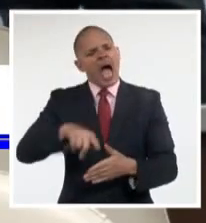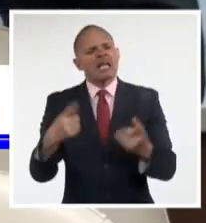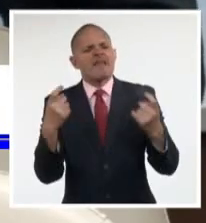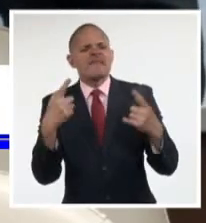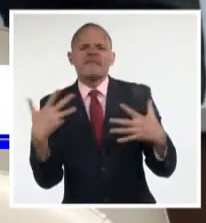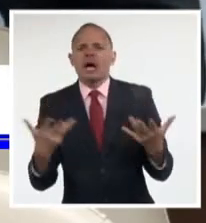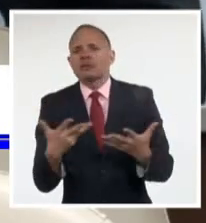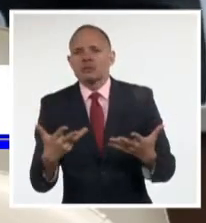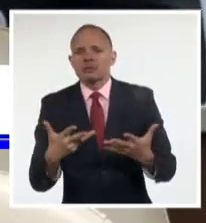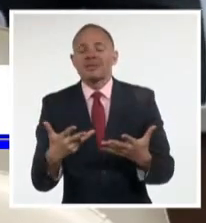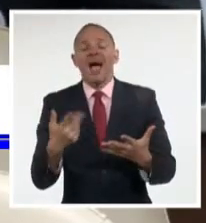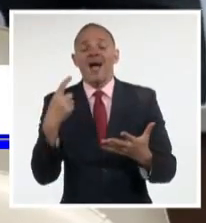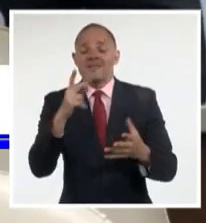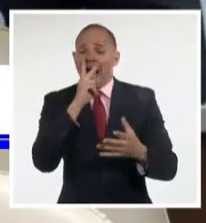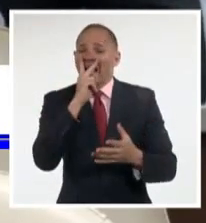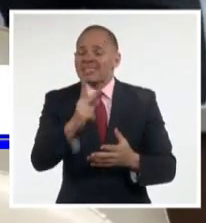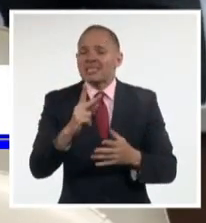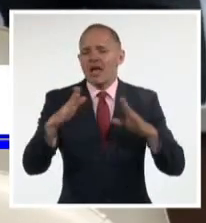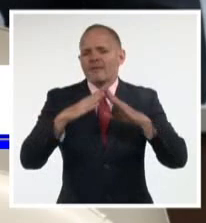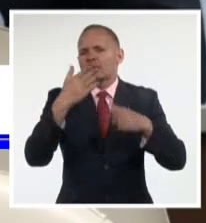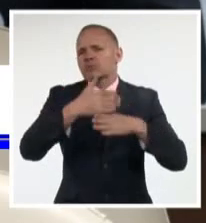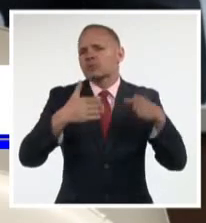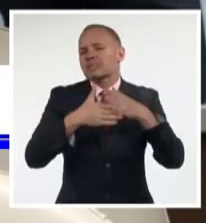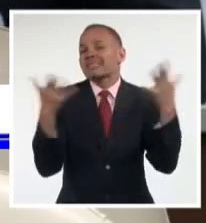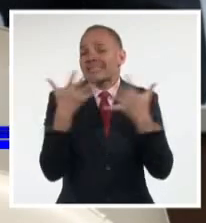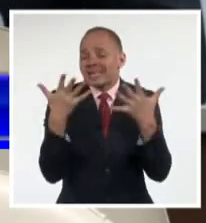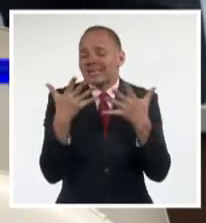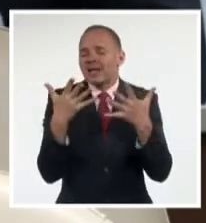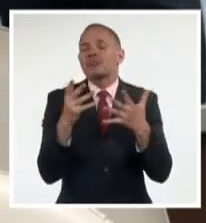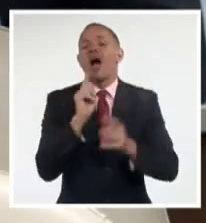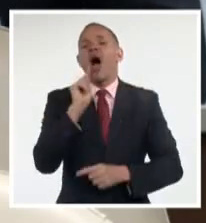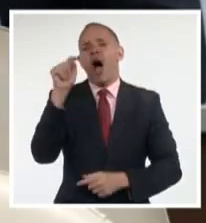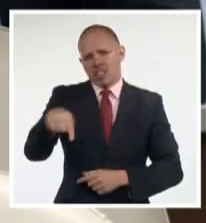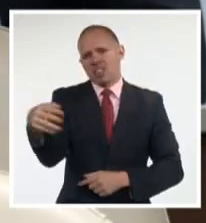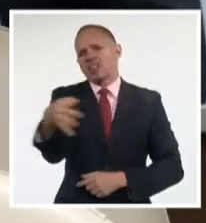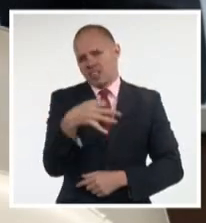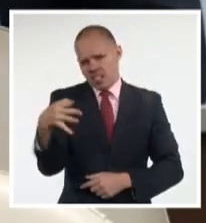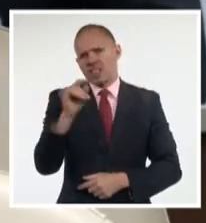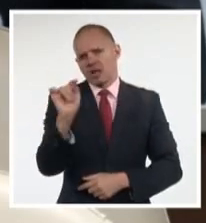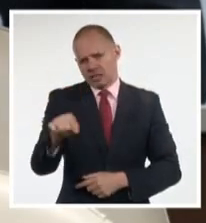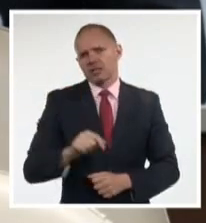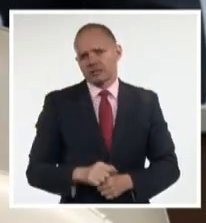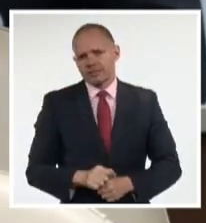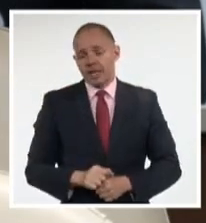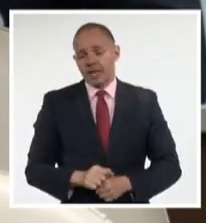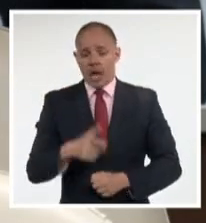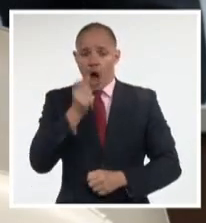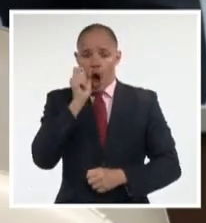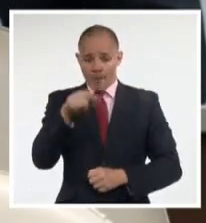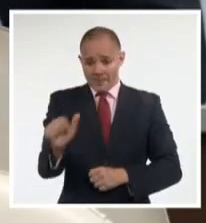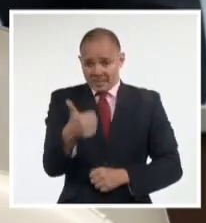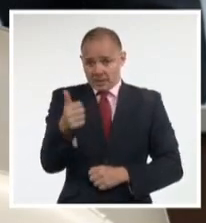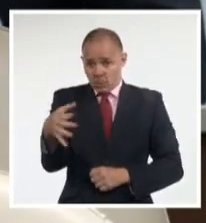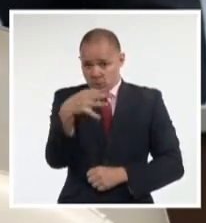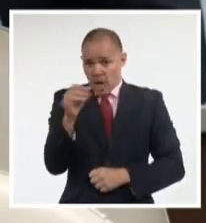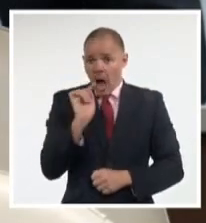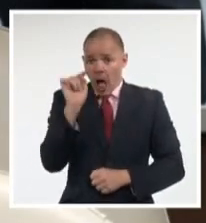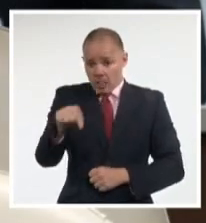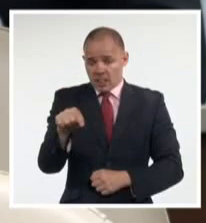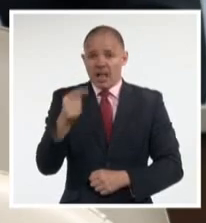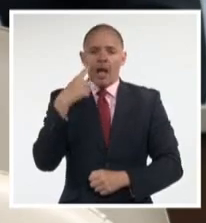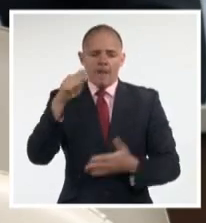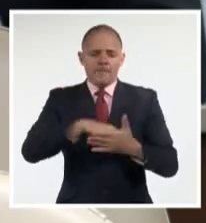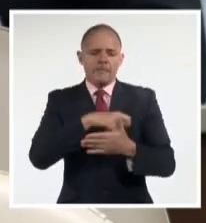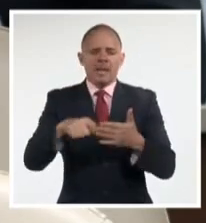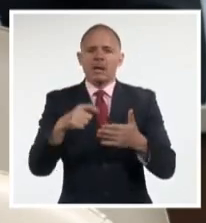gobierno municipal. El presidente del Consejo Municipal tiene que tener entre sus primeras cuatro prioridades resolver el problema de la vivienda